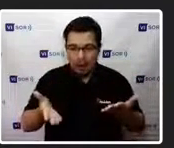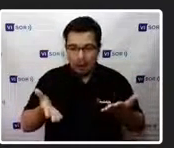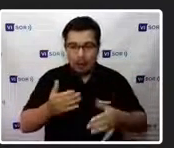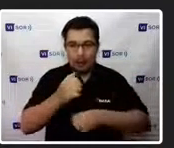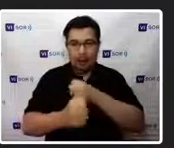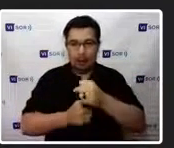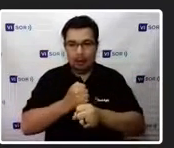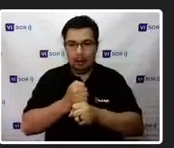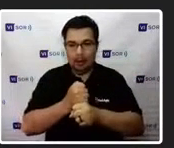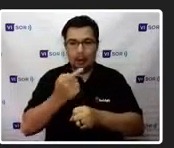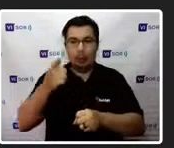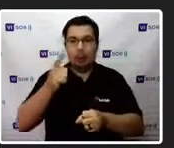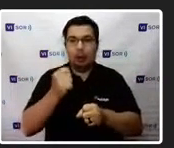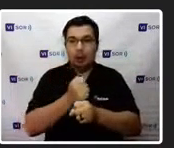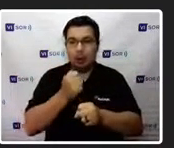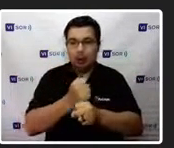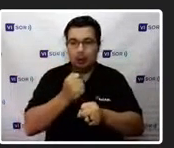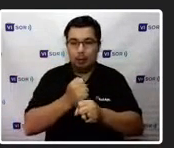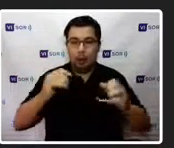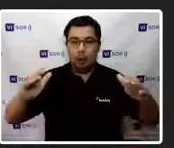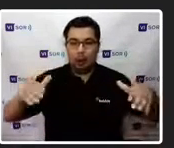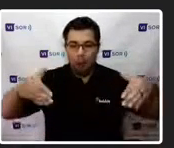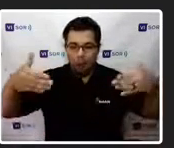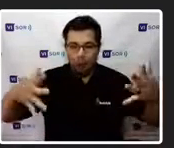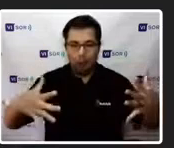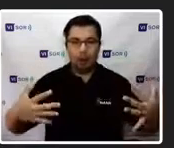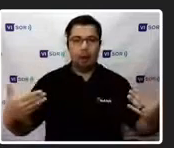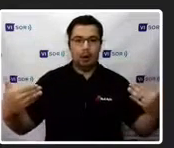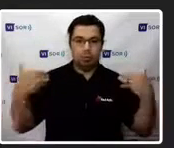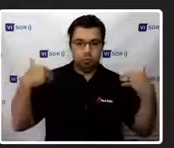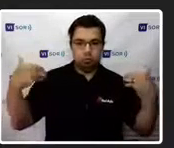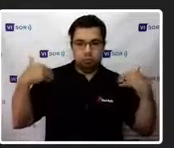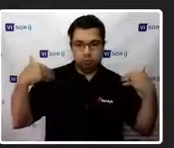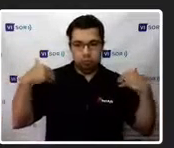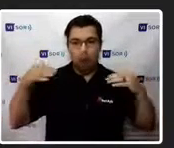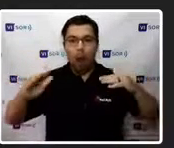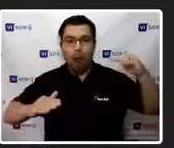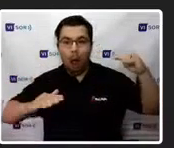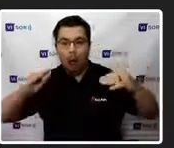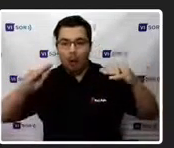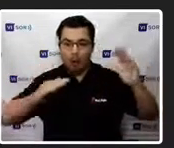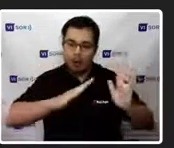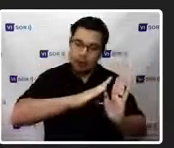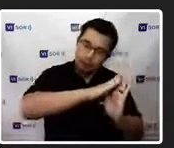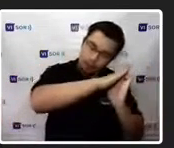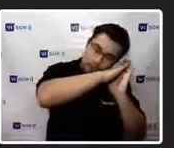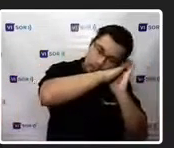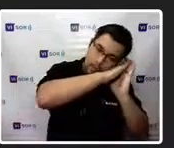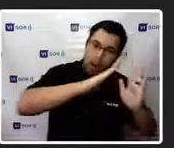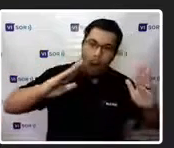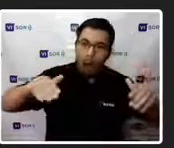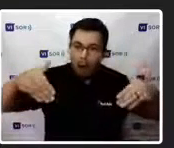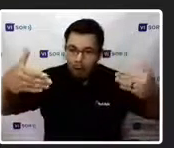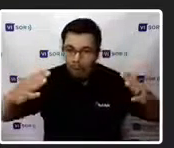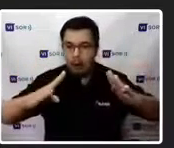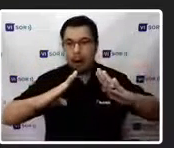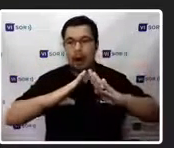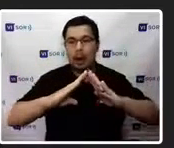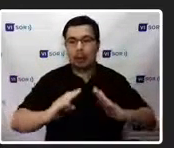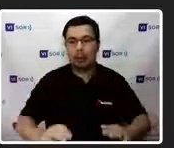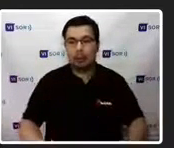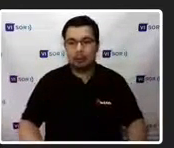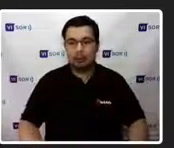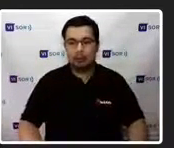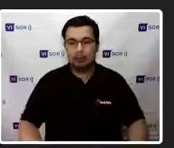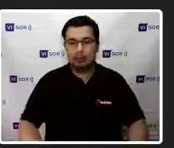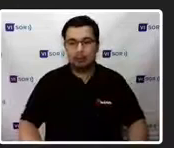bastante intenso, digamos, son, a veces hay que pernoctar fuera de la casa, hay que pasar, digamos, jornadas un poco